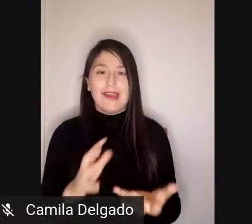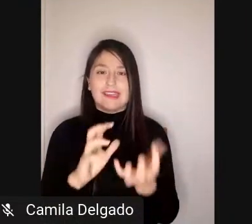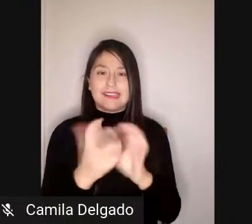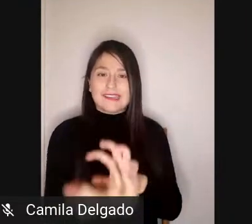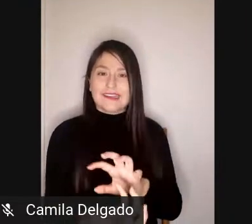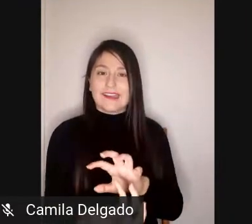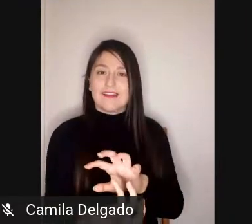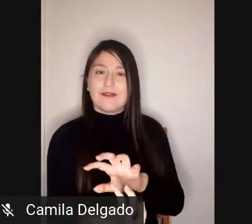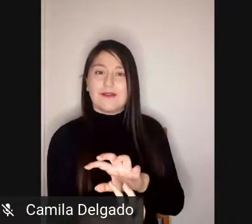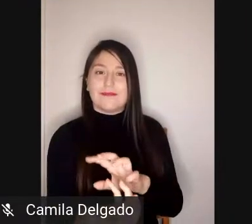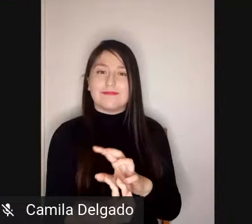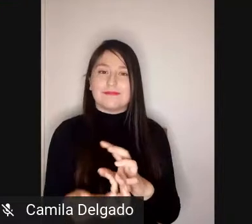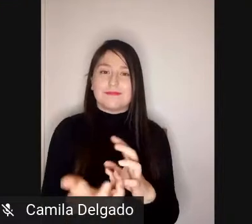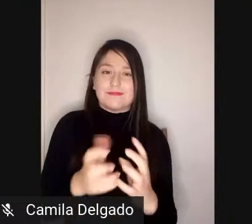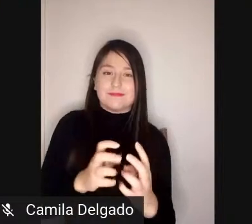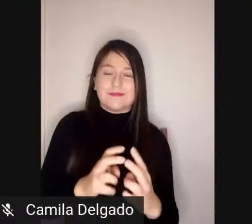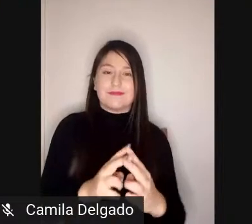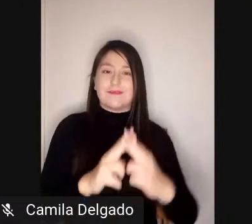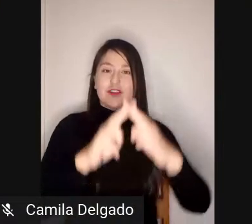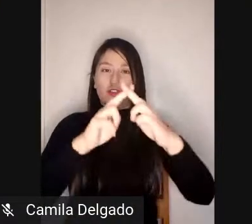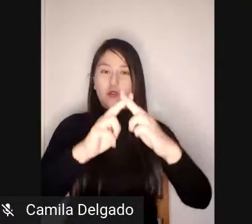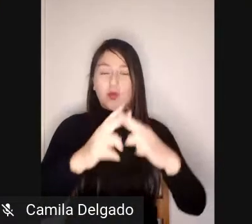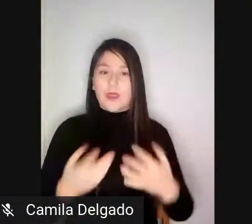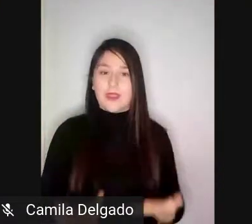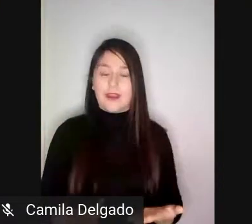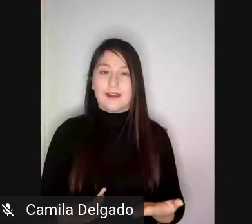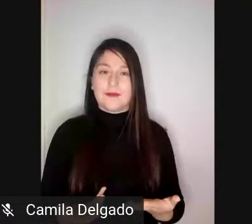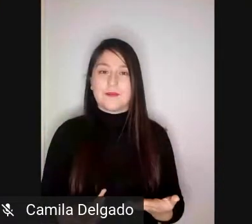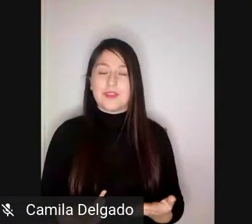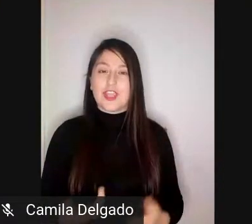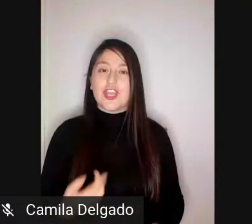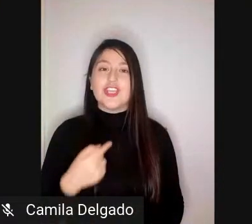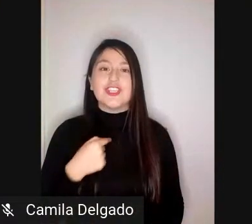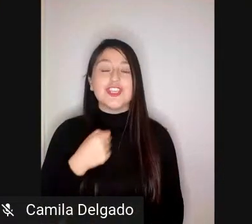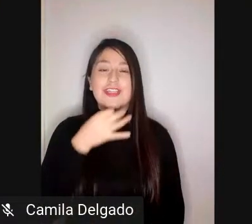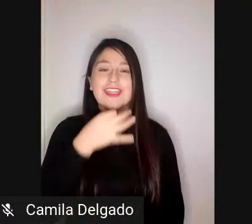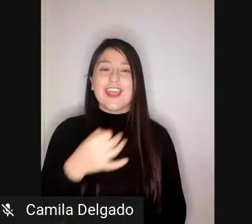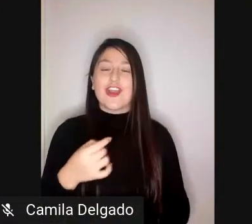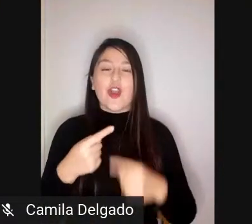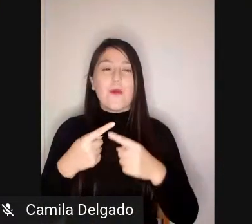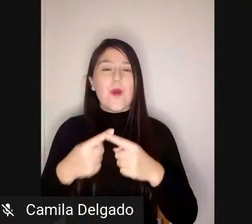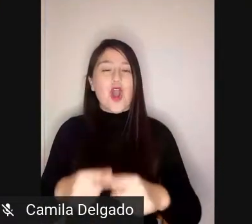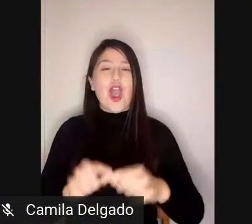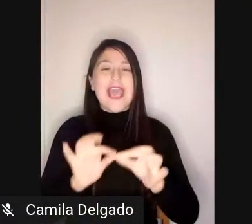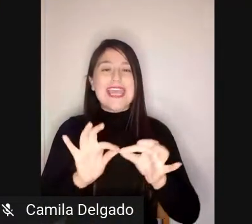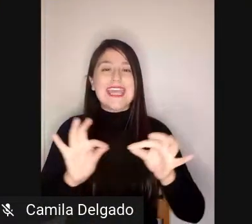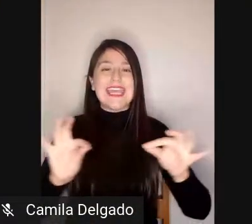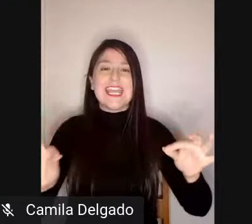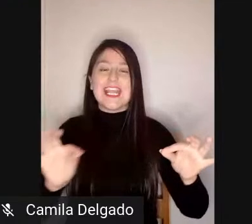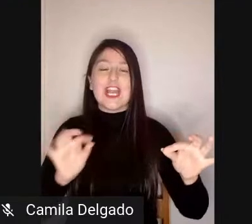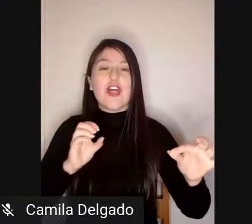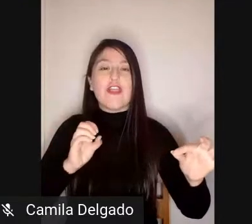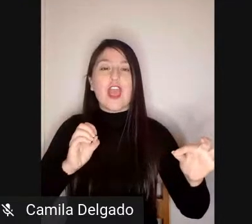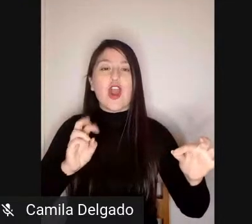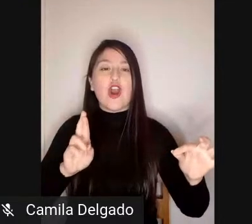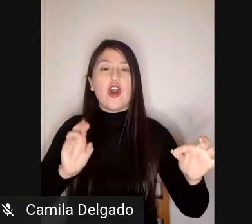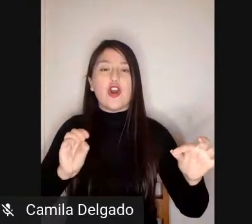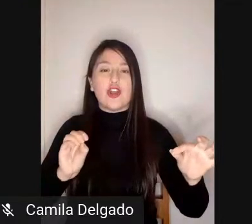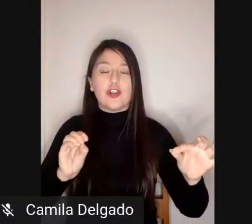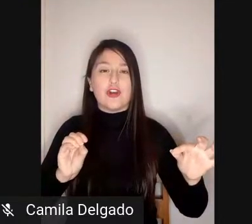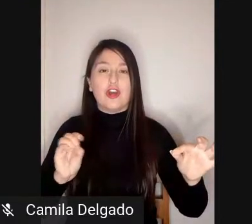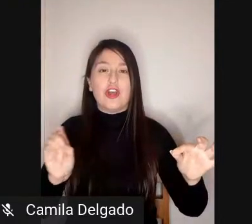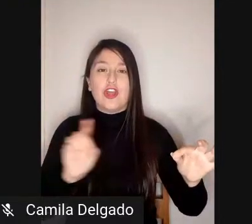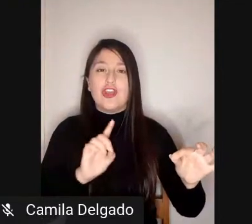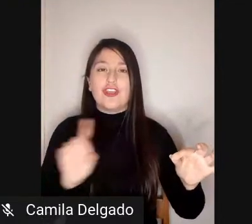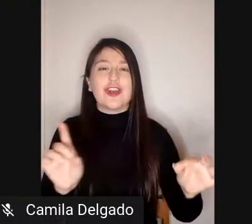hablo de hilos de oro, siempre hablo en esa perspectiva, en una perspectiva no romántica, no dulzona.